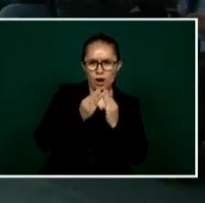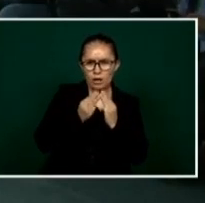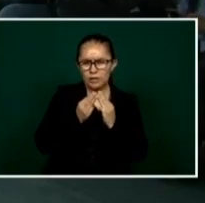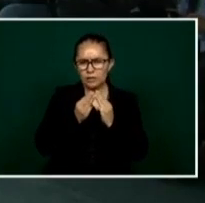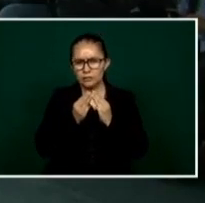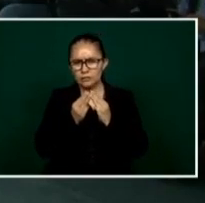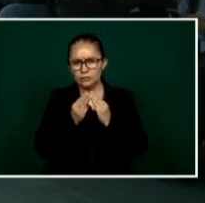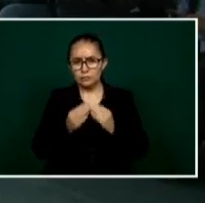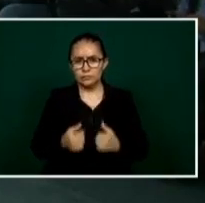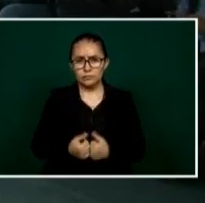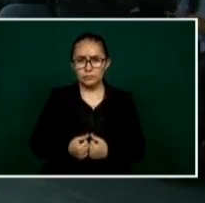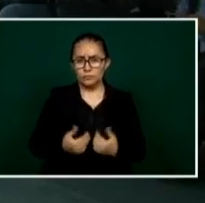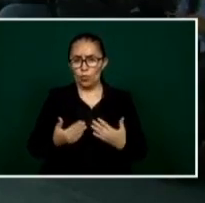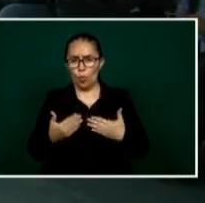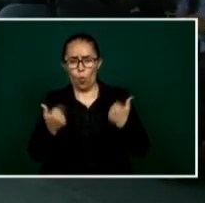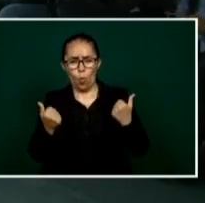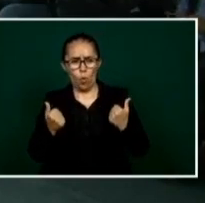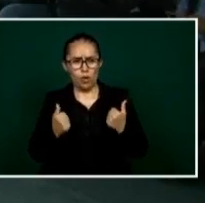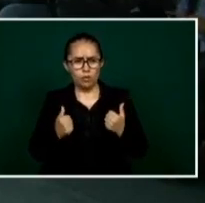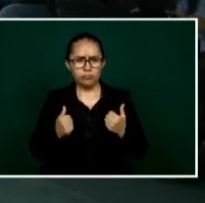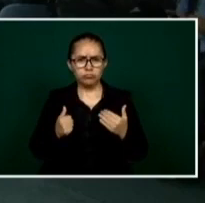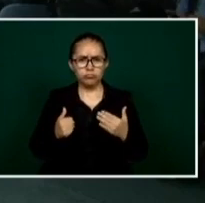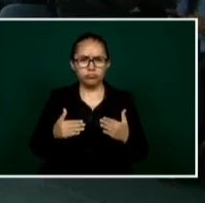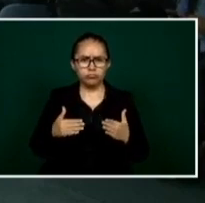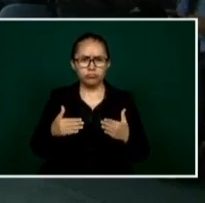cuando no existe esa frontera,